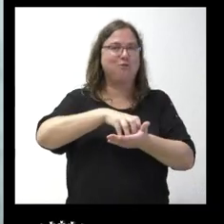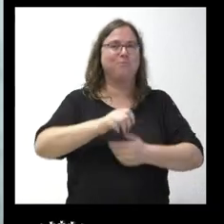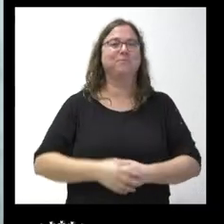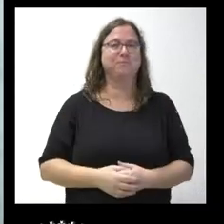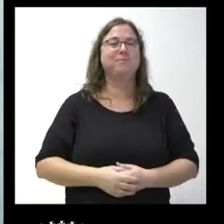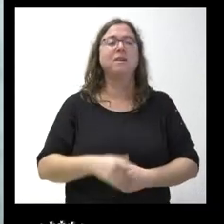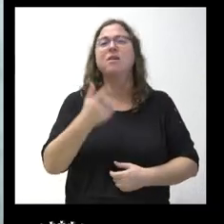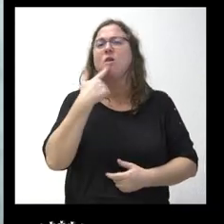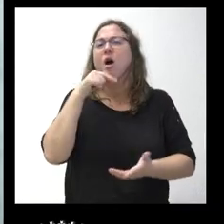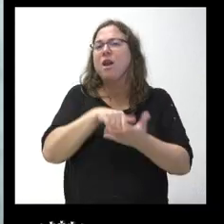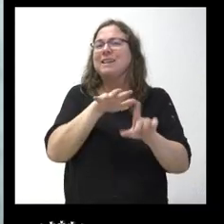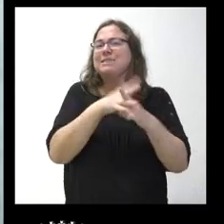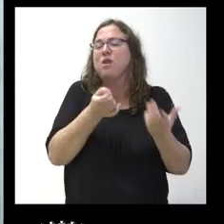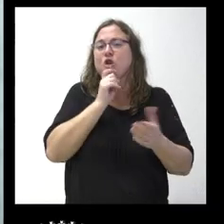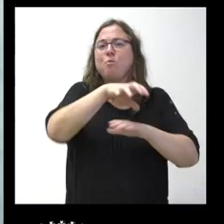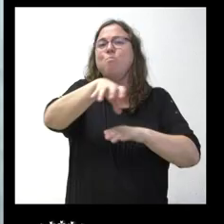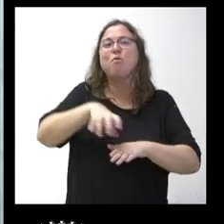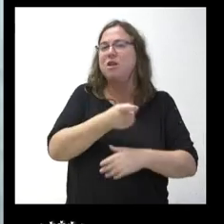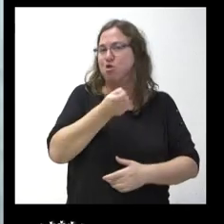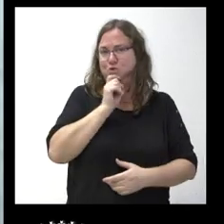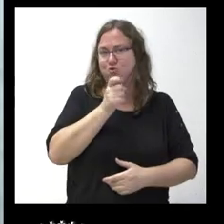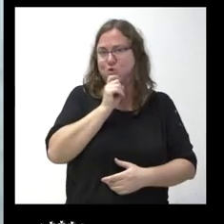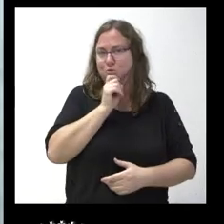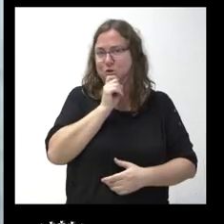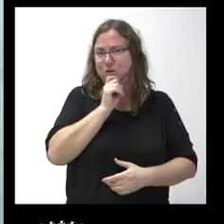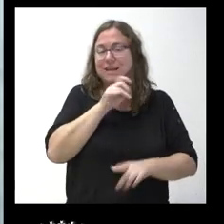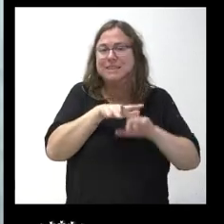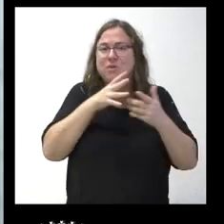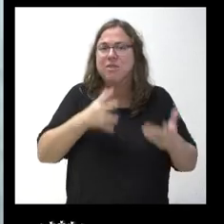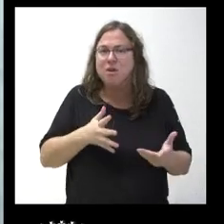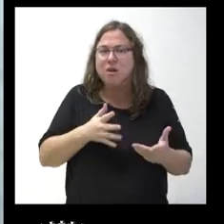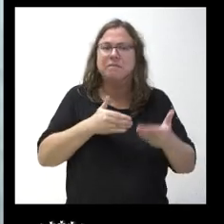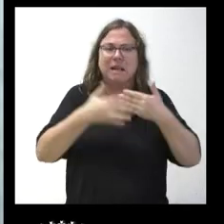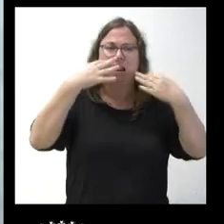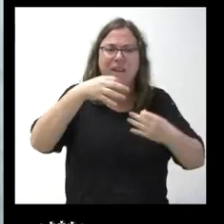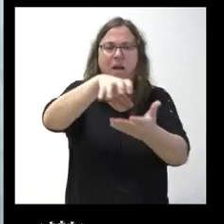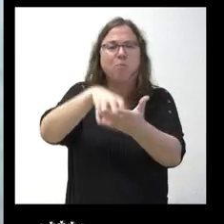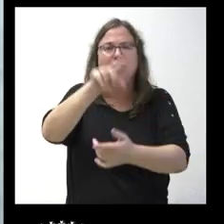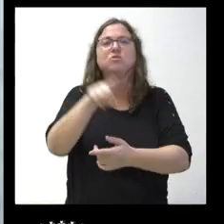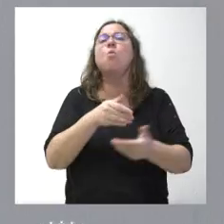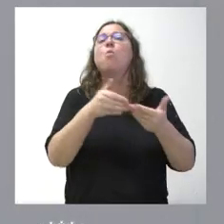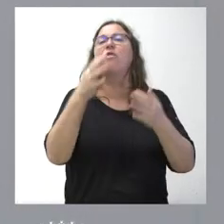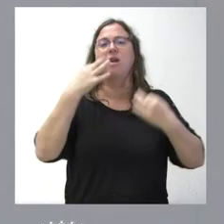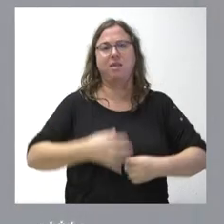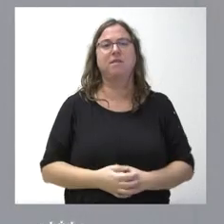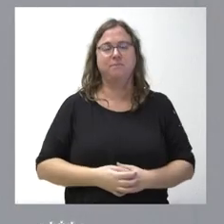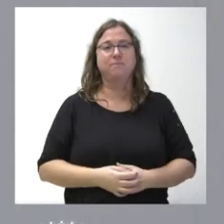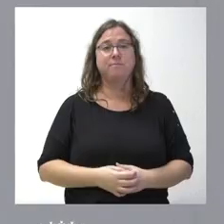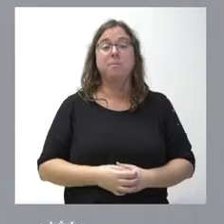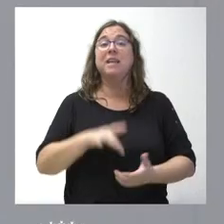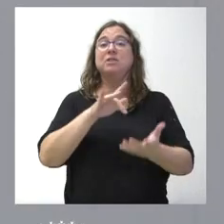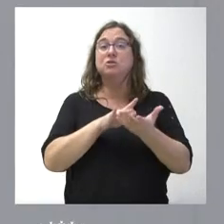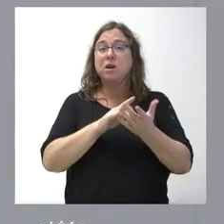En qué punto estamos actualmente cuando va a ser esto una realidad Muchas gracias Sí gracias a usted hubo una